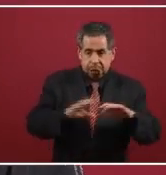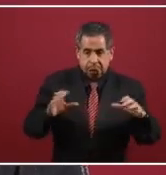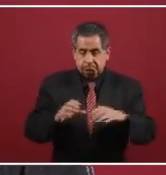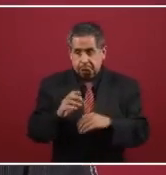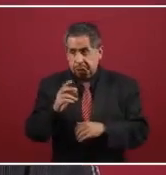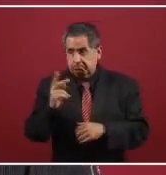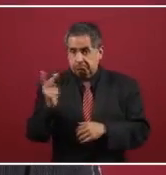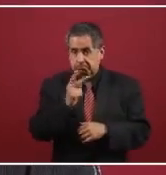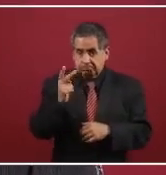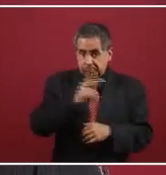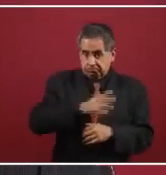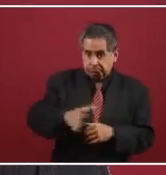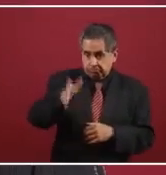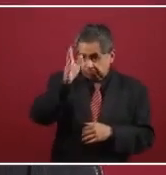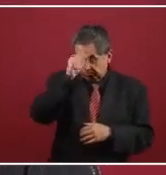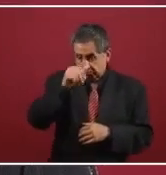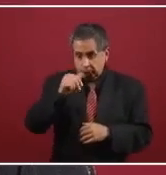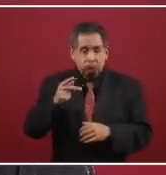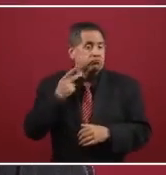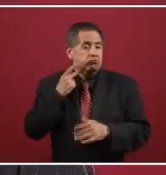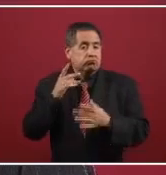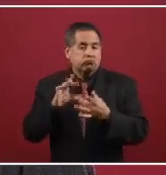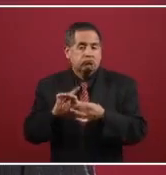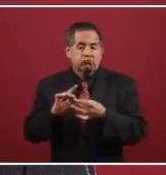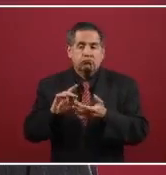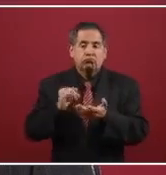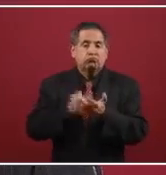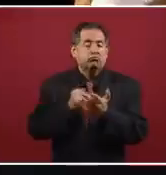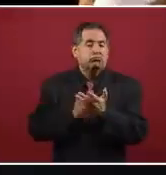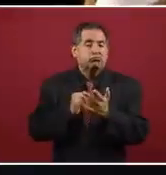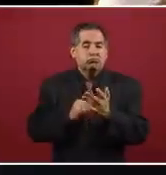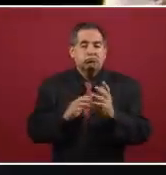acuerdo en toda la política arancelaria